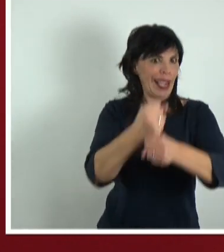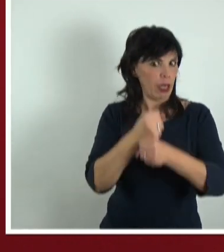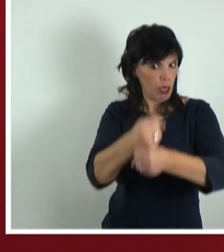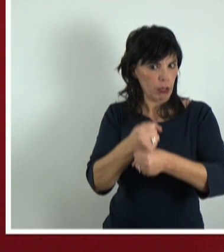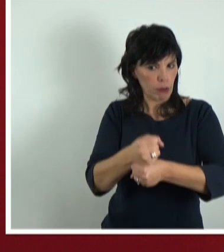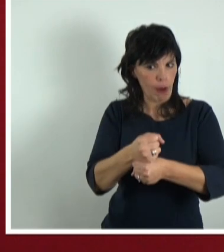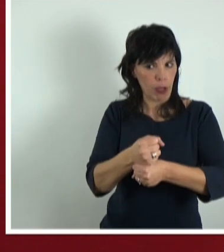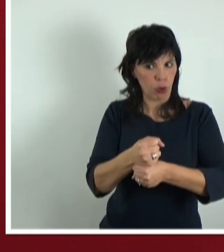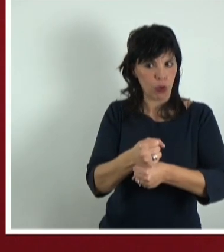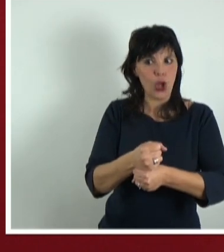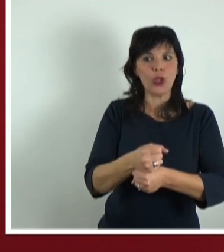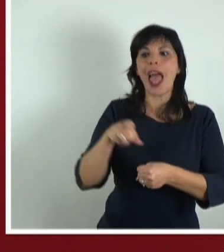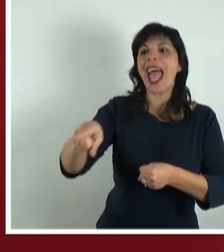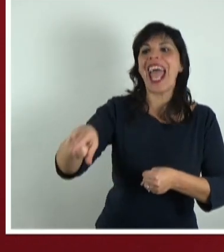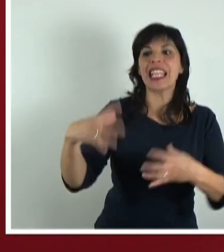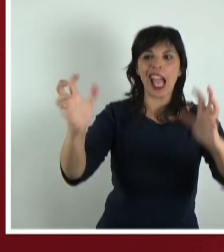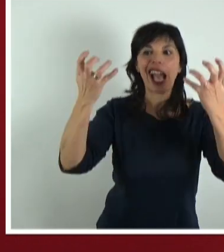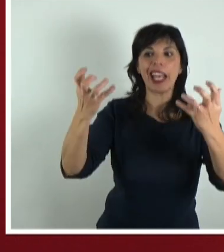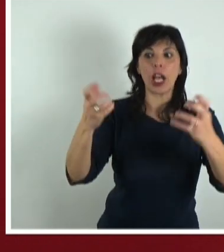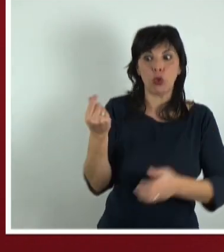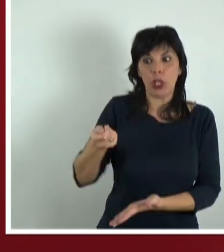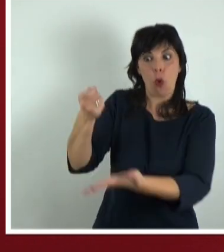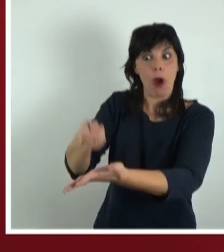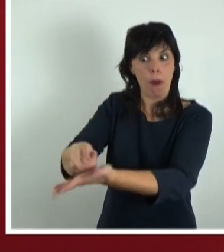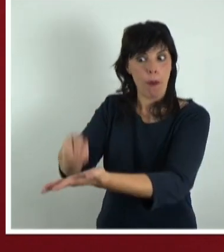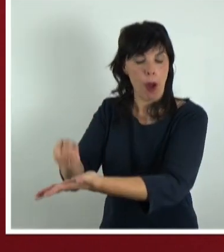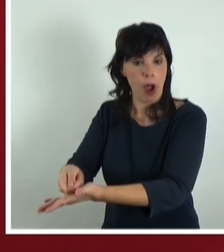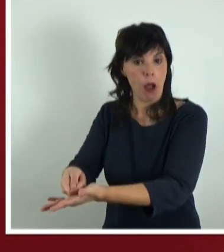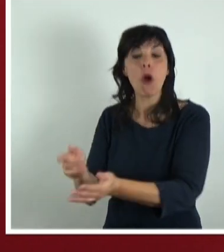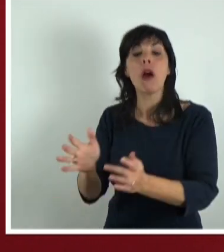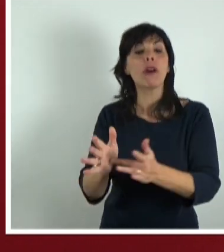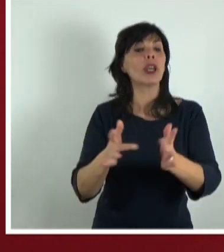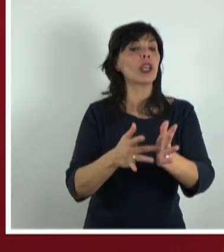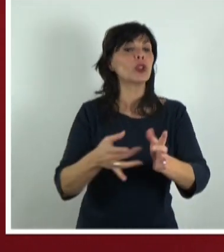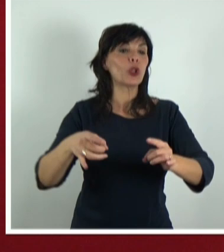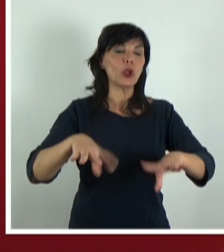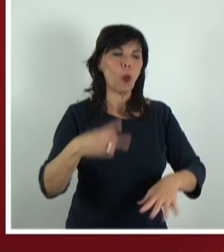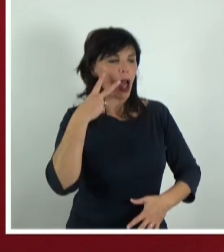Cuando nosotros venimos a Jesucristo, tenemos que saber quién es Jesucristo.